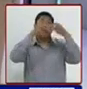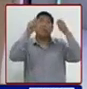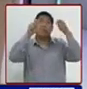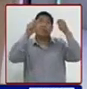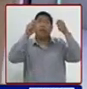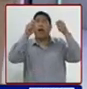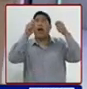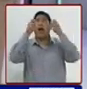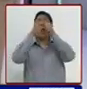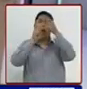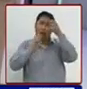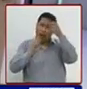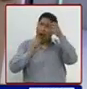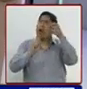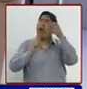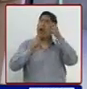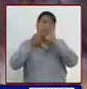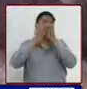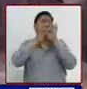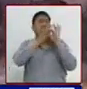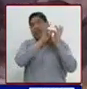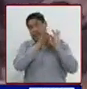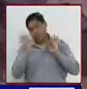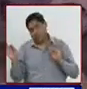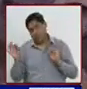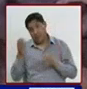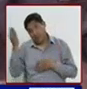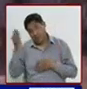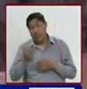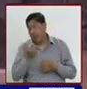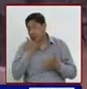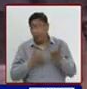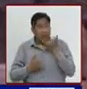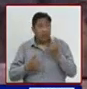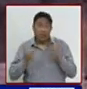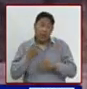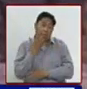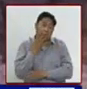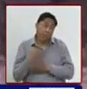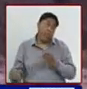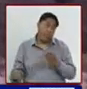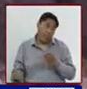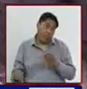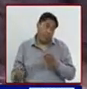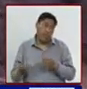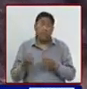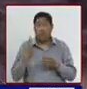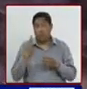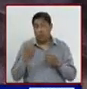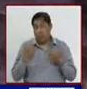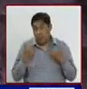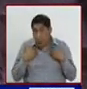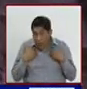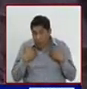veces pasa este tipo de desastres, terminando justamente con los pocos ahorros o los muchos ahorros que pueda